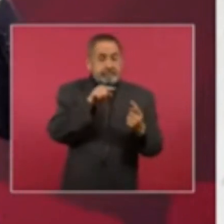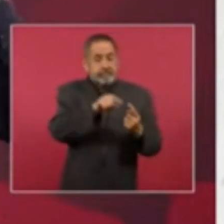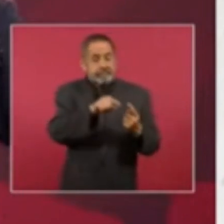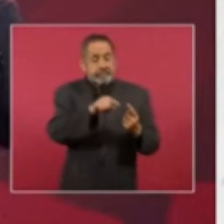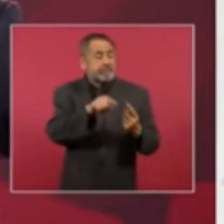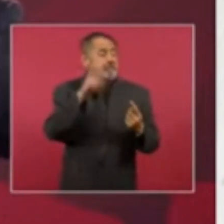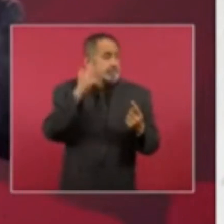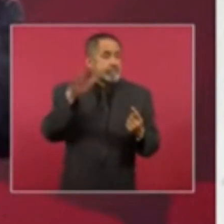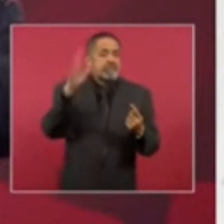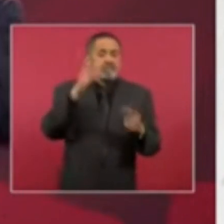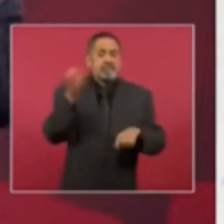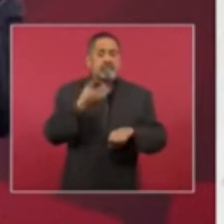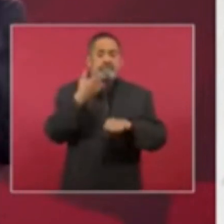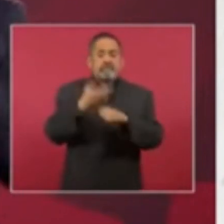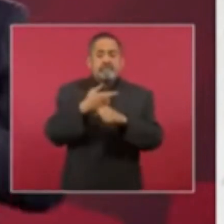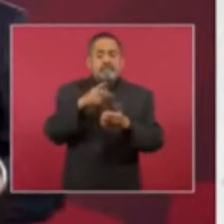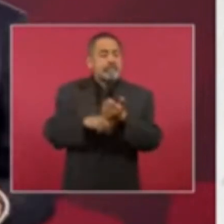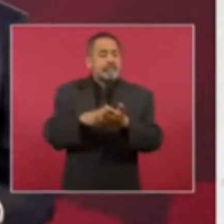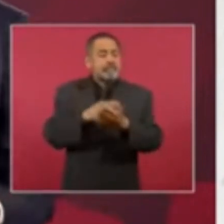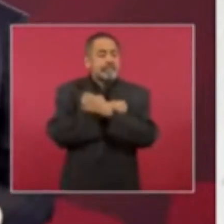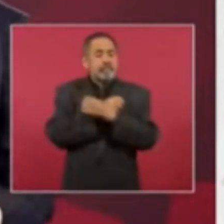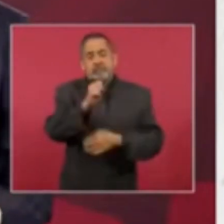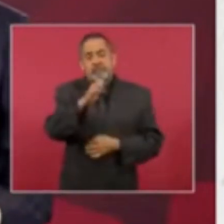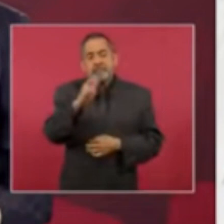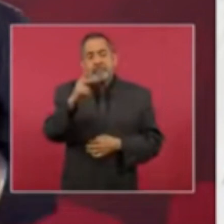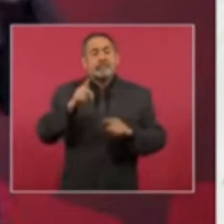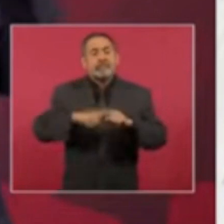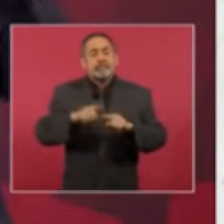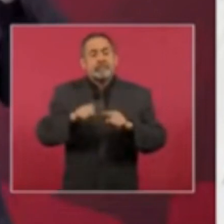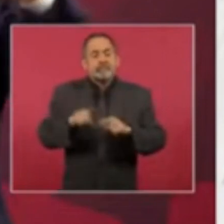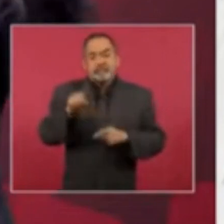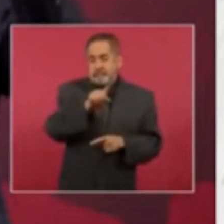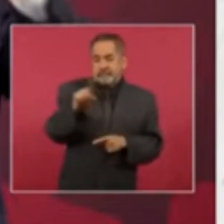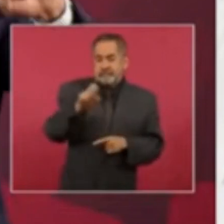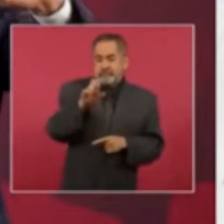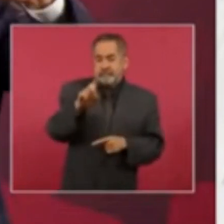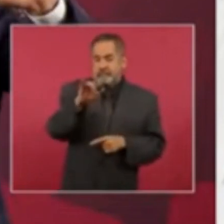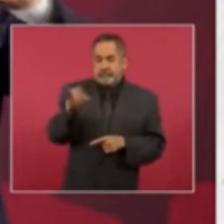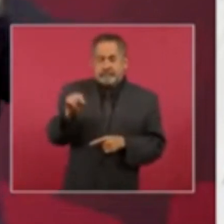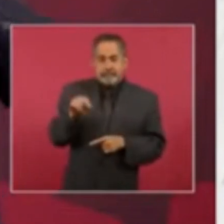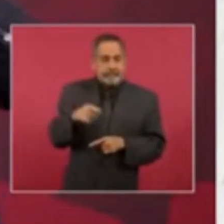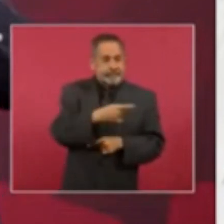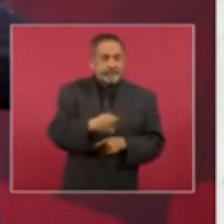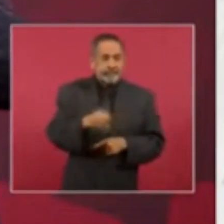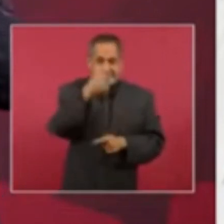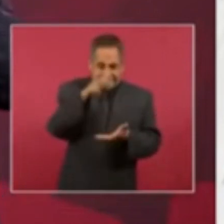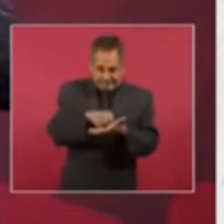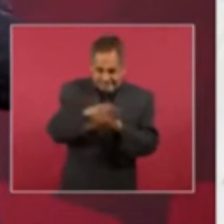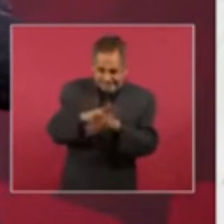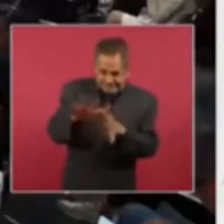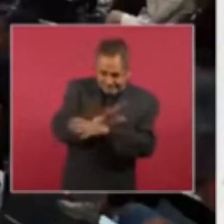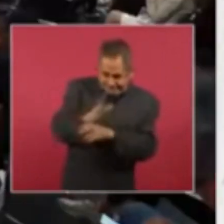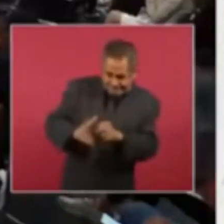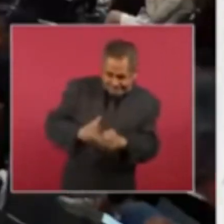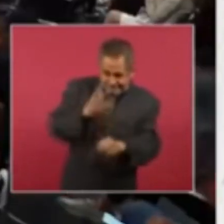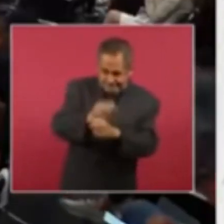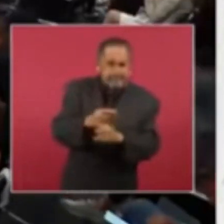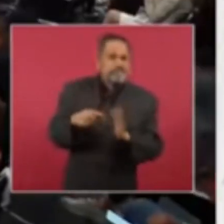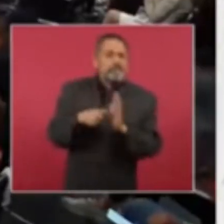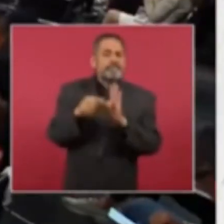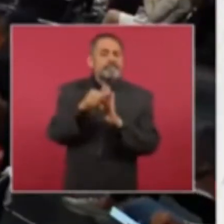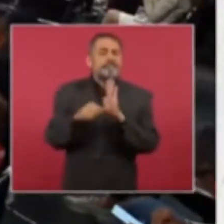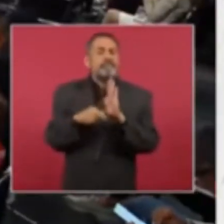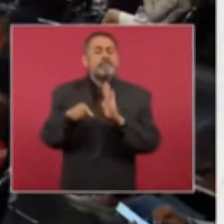Educación Zedillo, y fue la primera reforma al